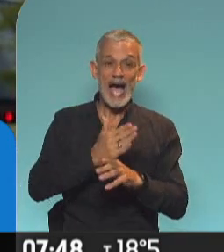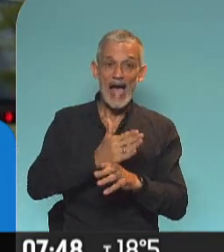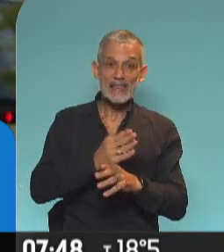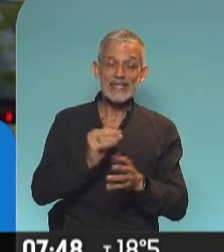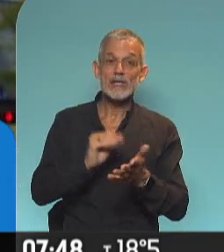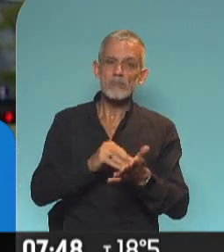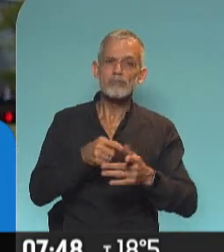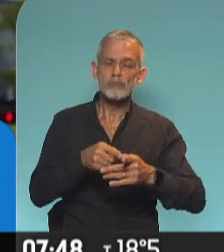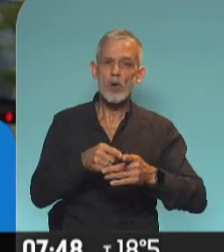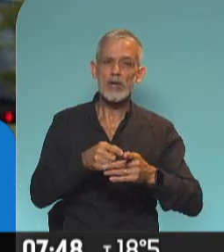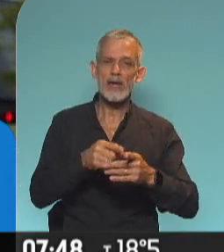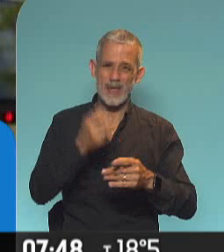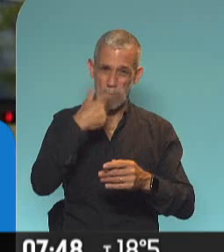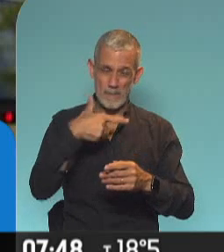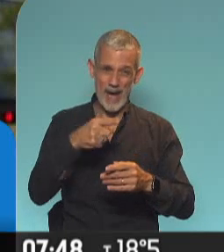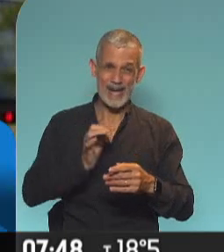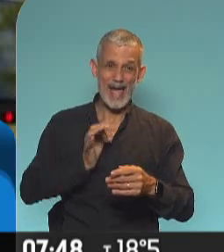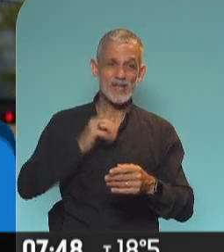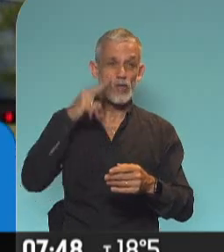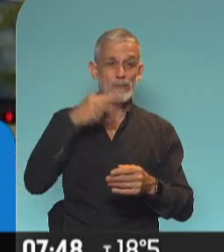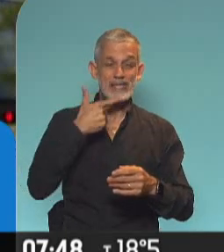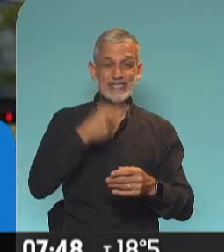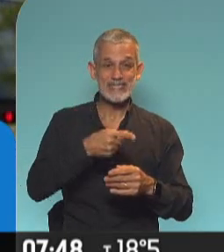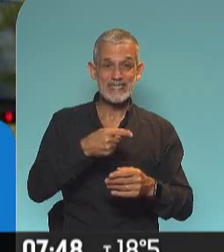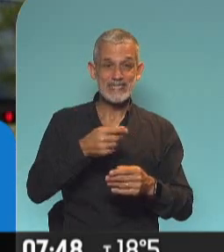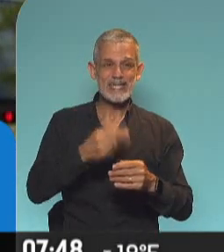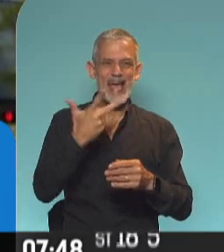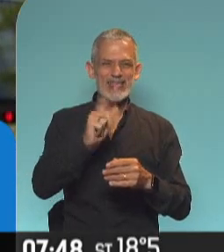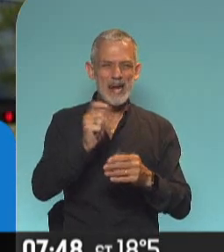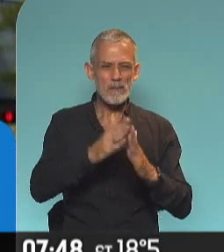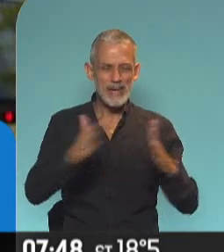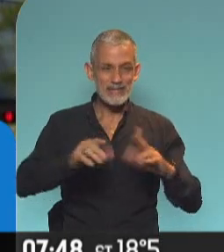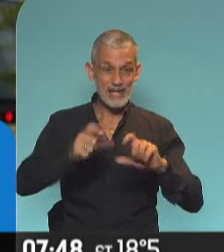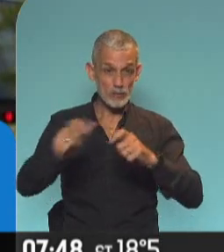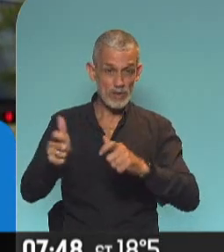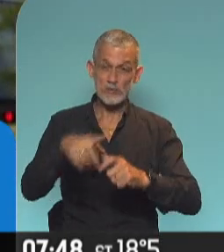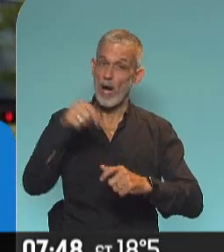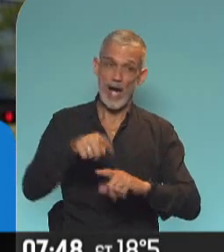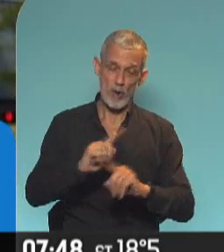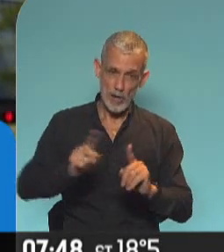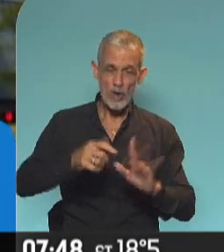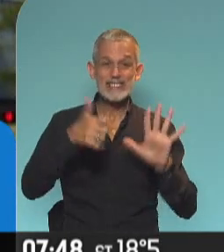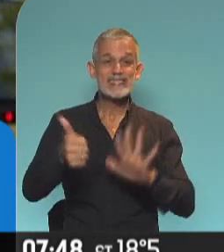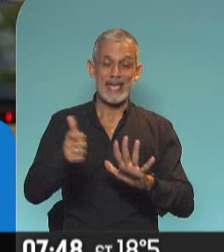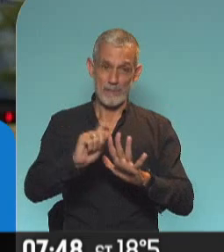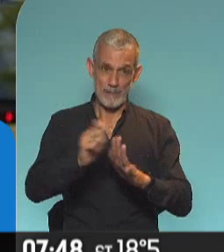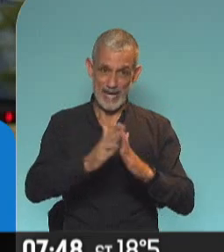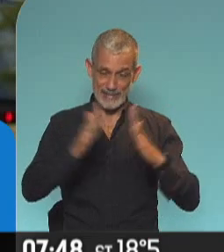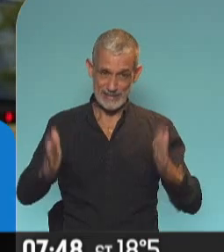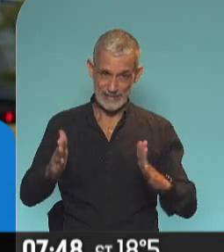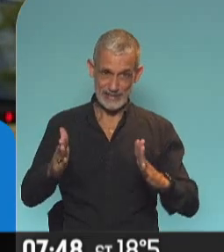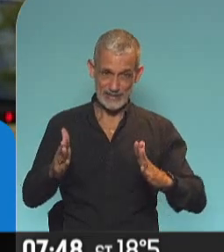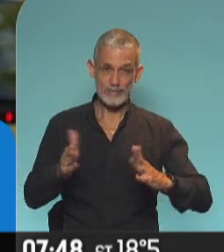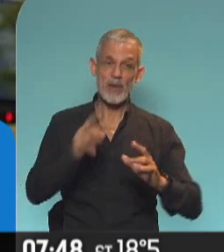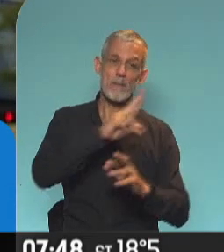en esta movilidad de Macri del 2017, era cada 3 meses te actualizaban, ahora va a ser semestral, es decir,